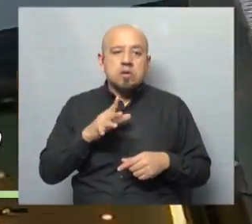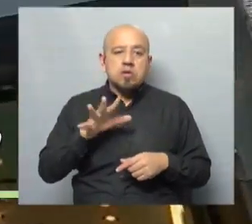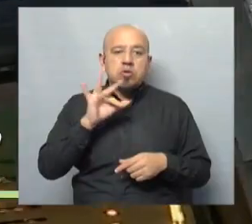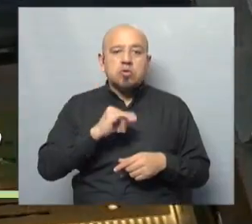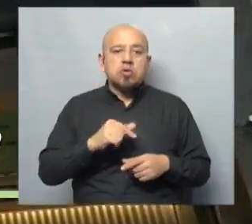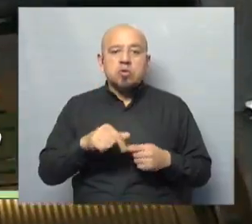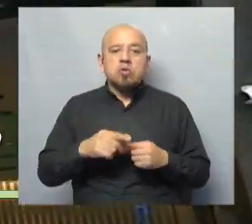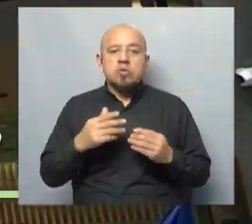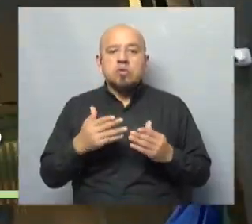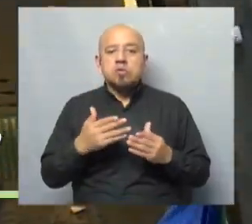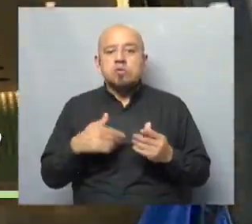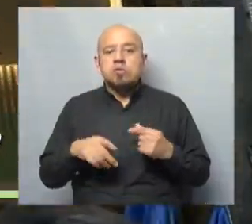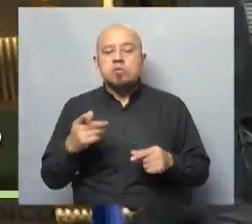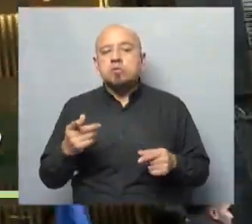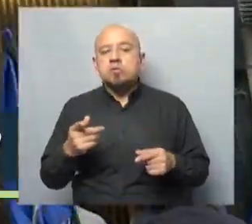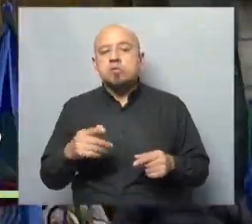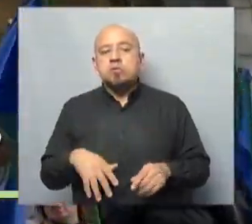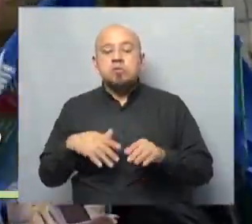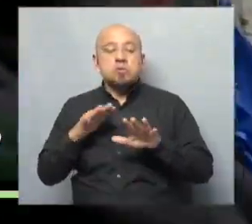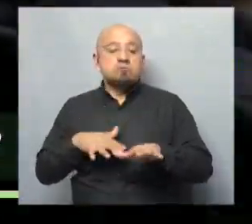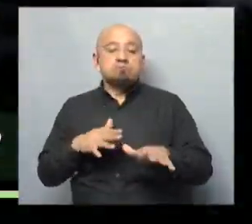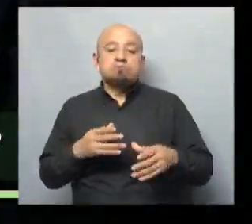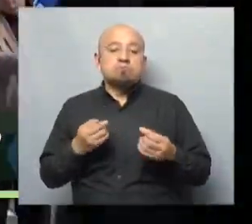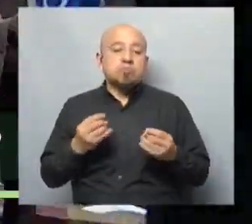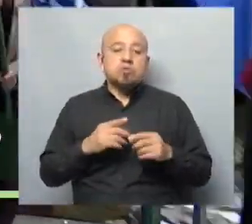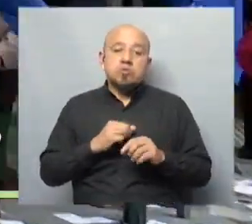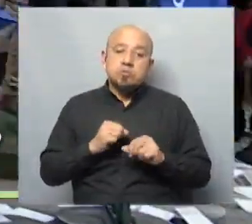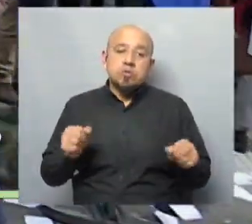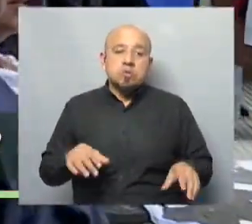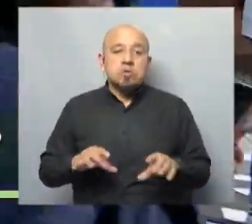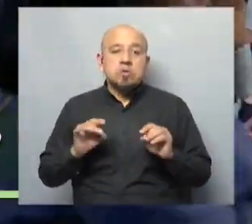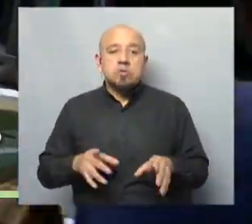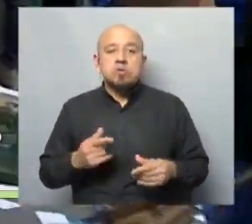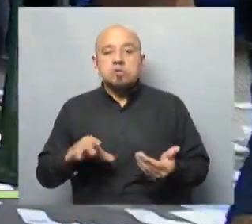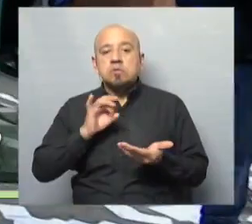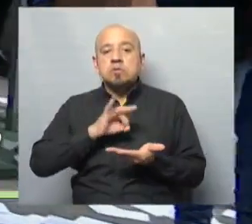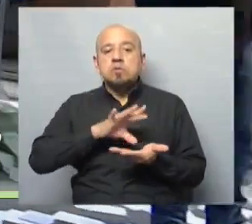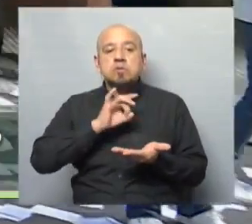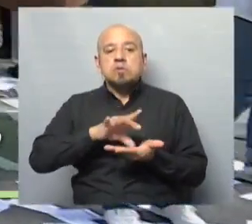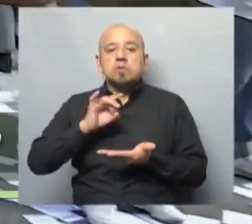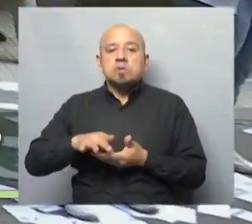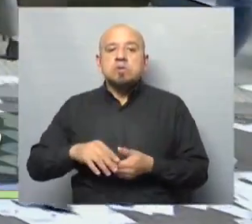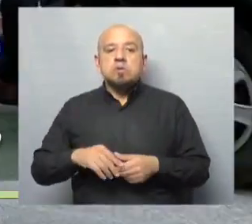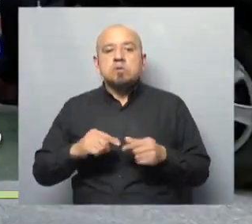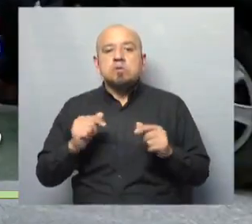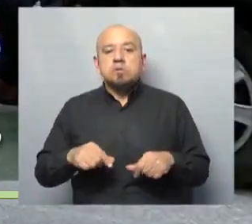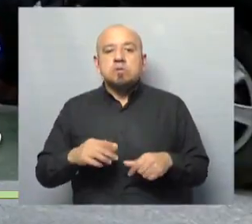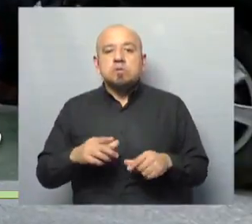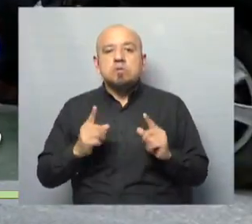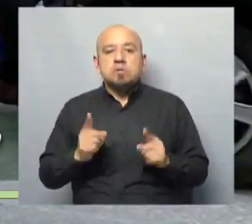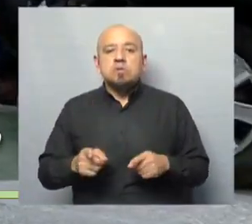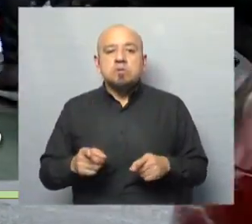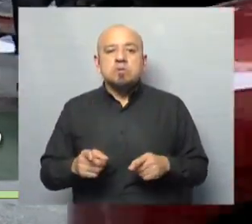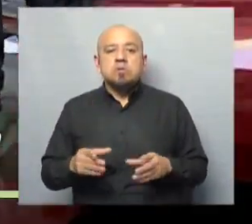necesario movilizando porque no se puede naturalizar el despido de trabajadores también hoy estamos solicitando a la